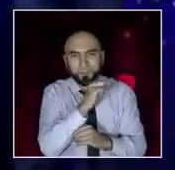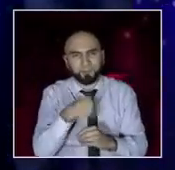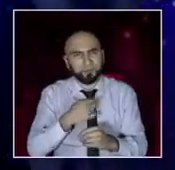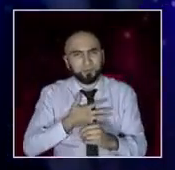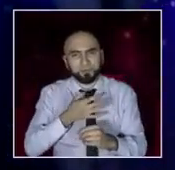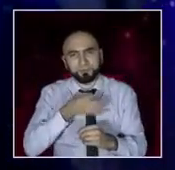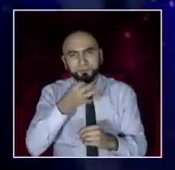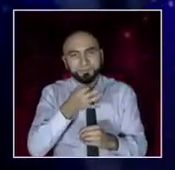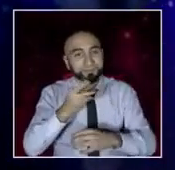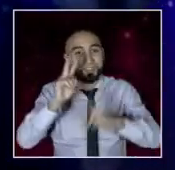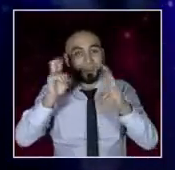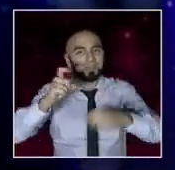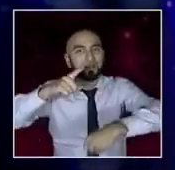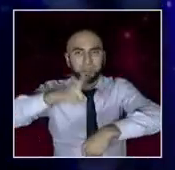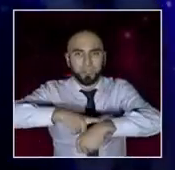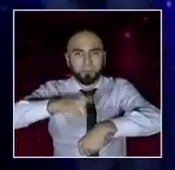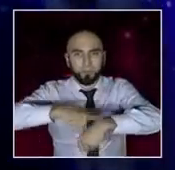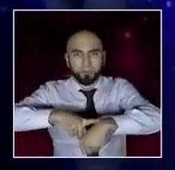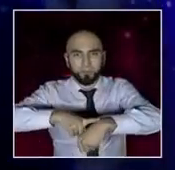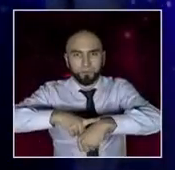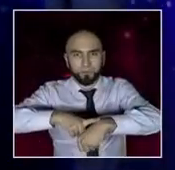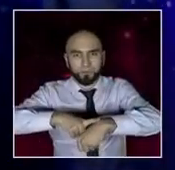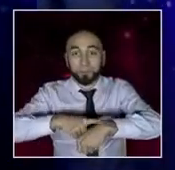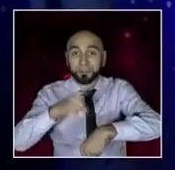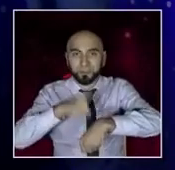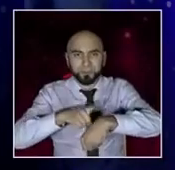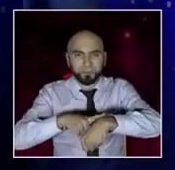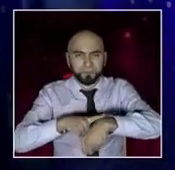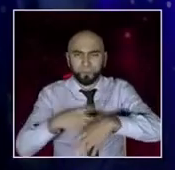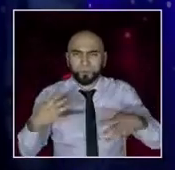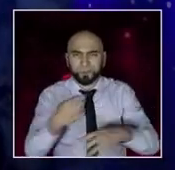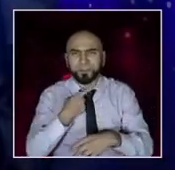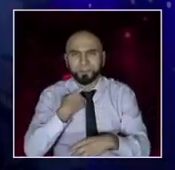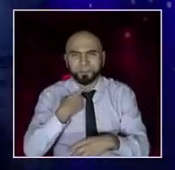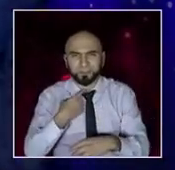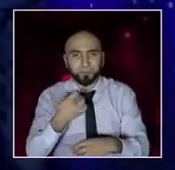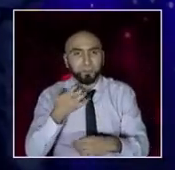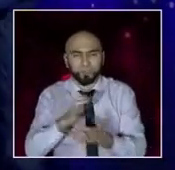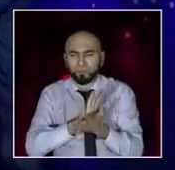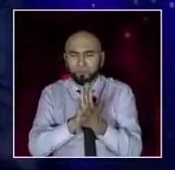tocar es el tiempo. El tiempo es particularmente interesante porque todas nuestras